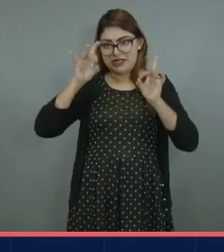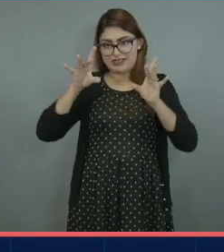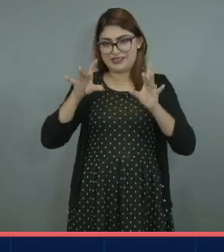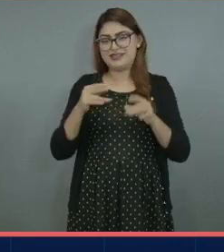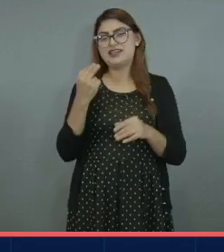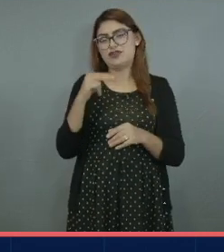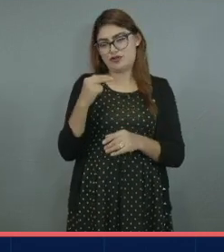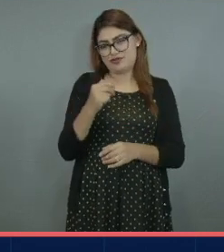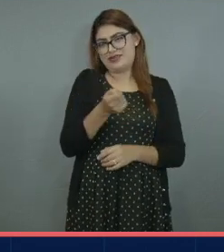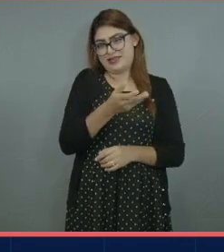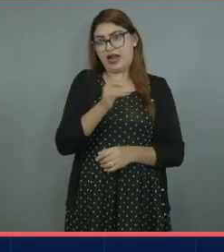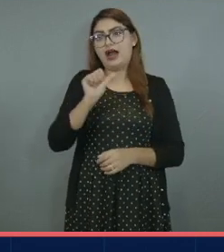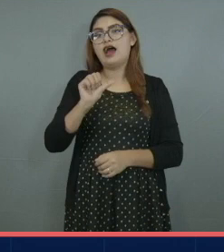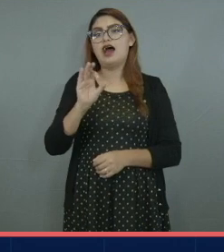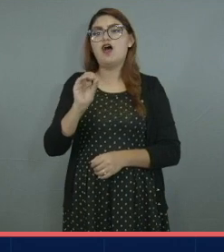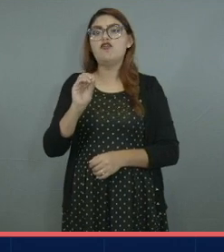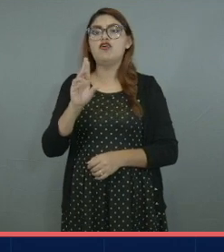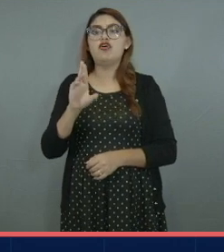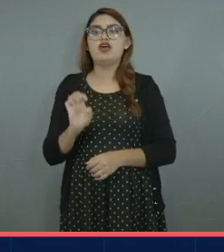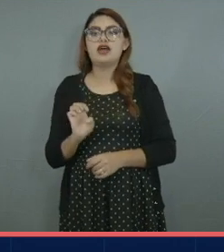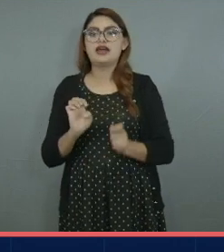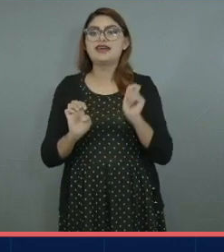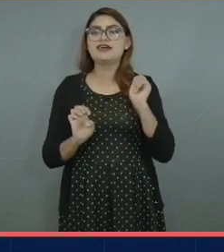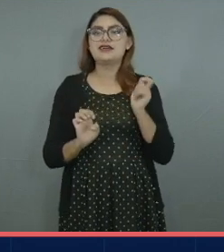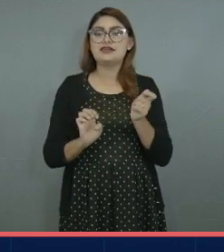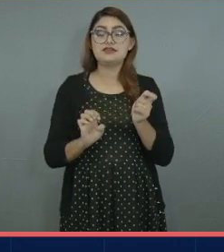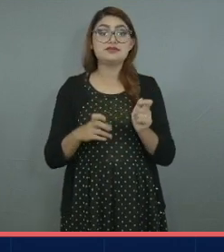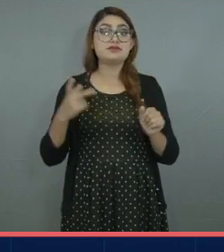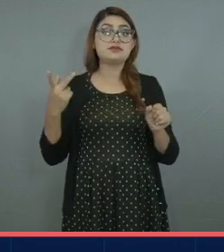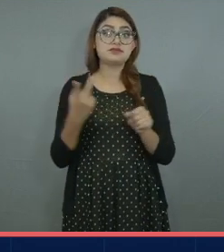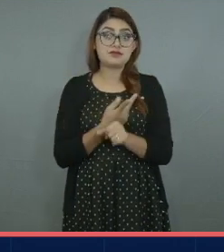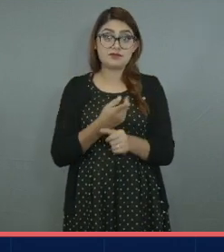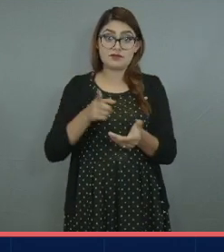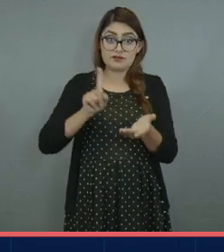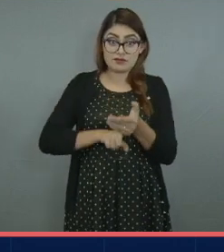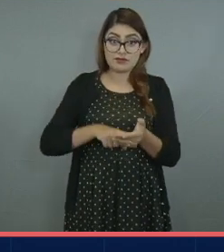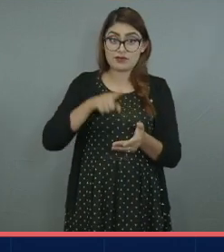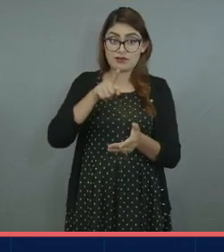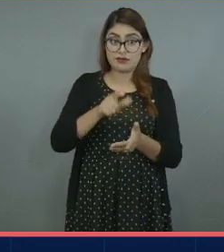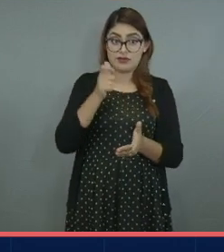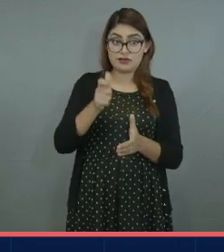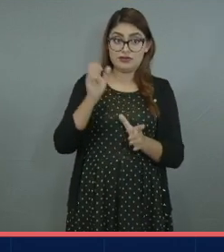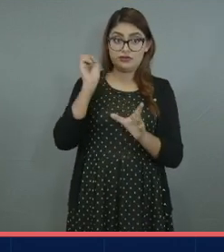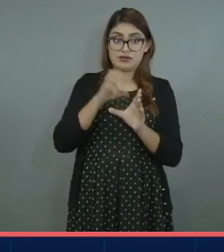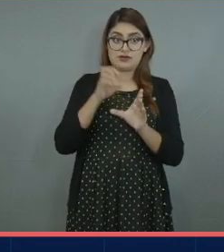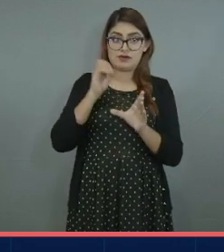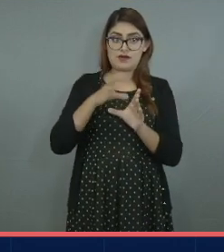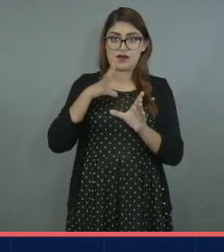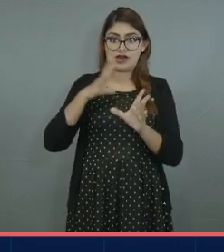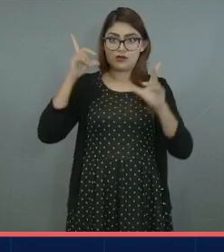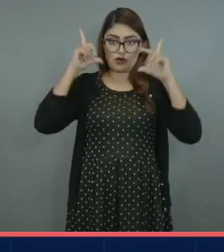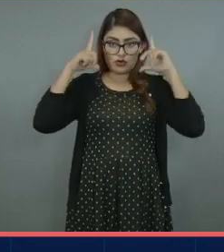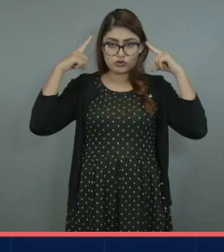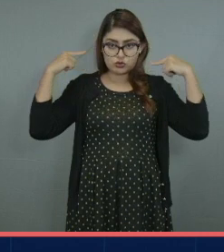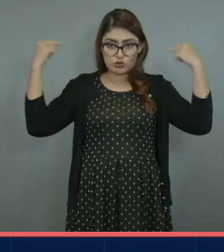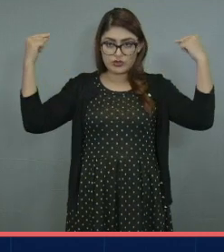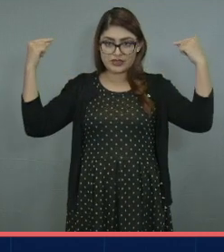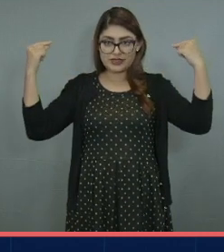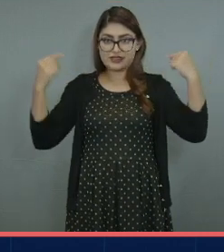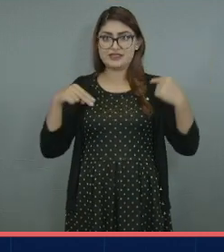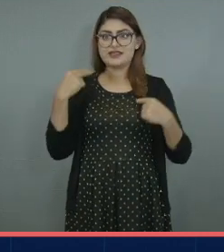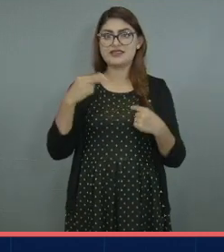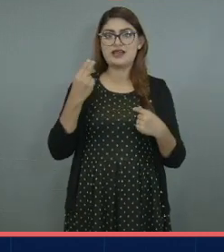ahorro para el retiro, sucede algo maravilloso. En el interior de tu Afore viven unos duendecillos